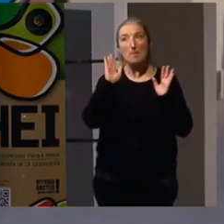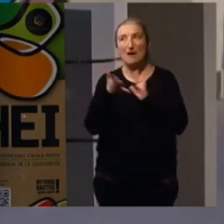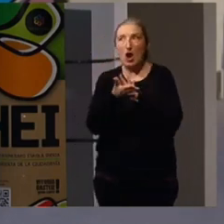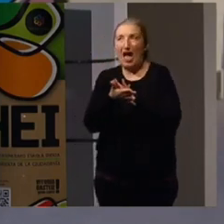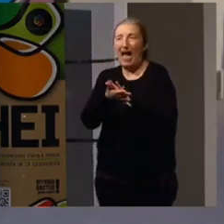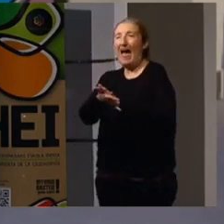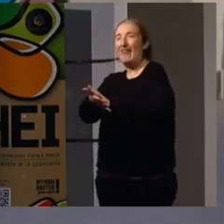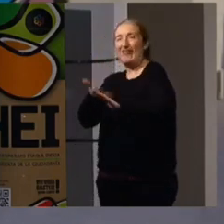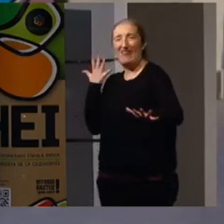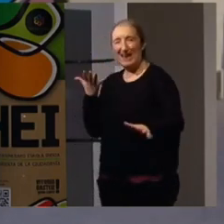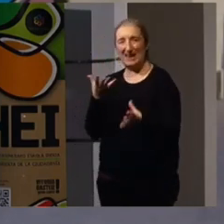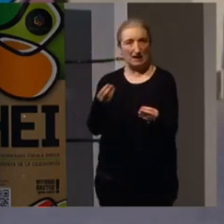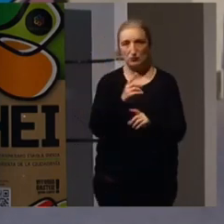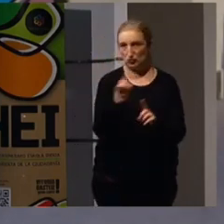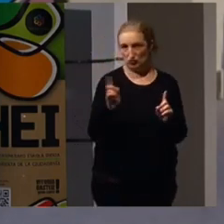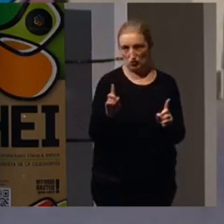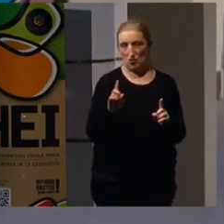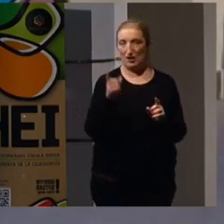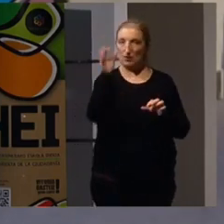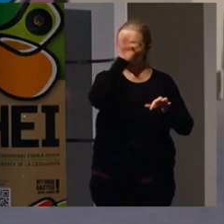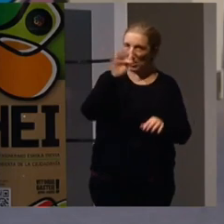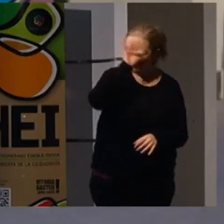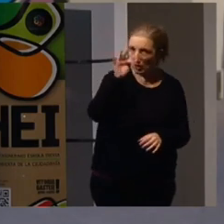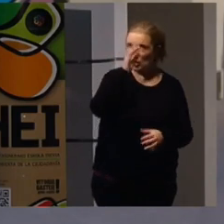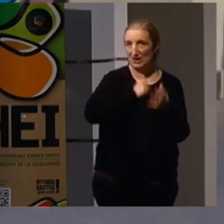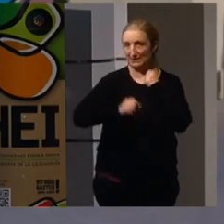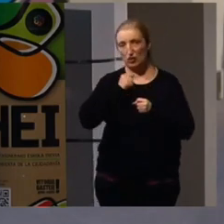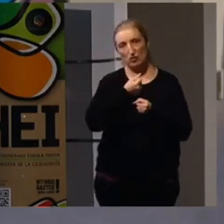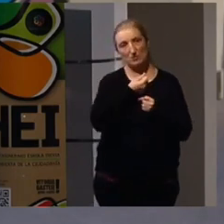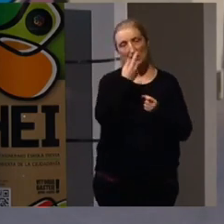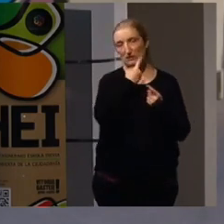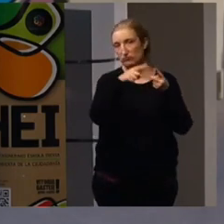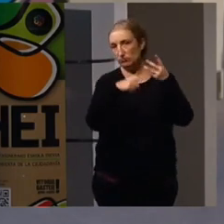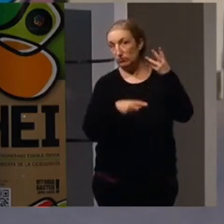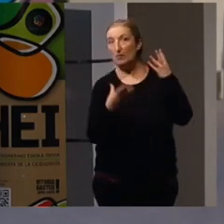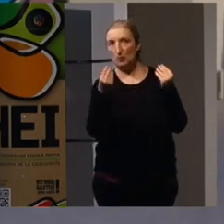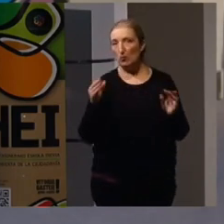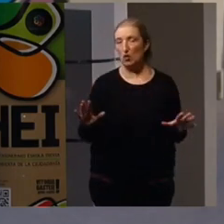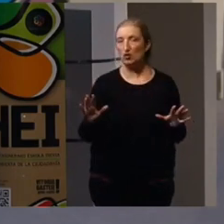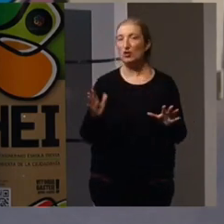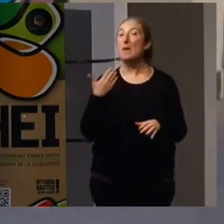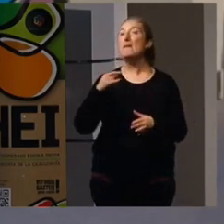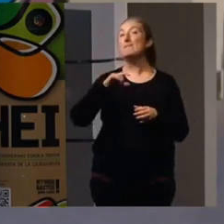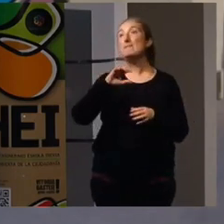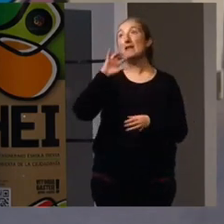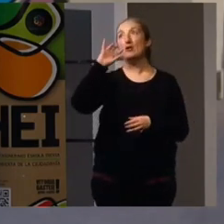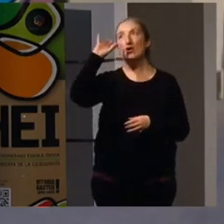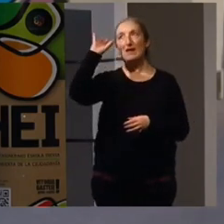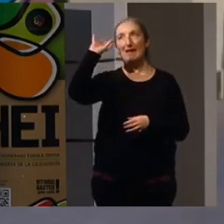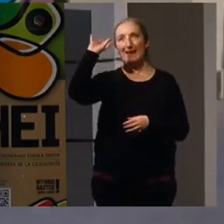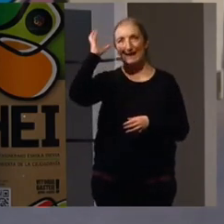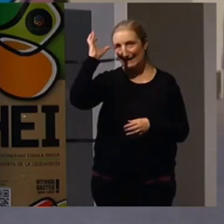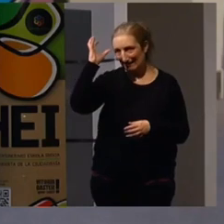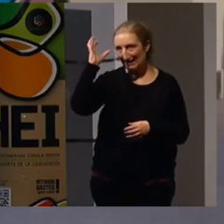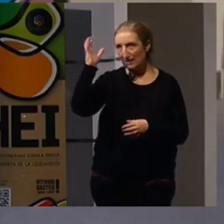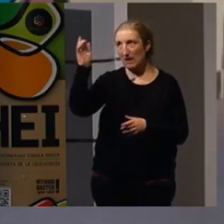la economía tanto, ¿no? O sea, hay muchas líneas distintas, hay muchas teorías económicas distintas en esto. Pero desde luego la crisis climática ha puesto sobre la